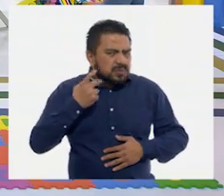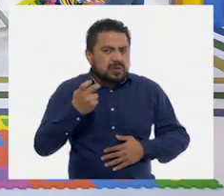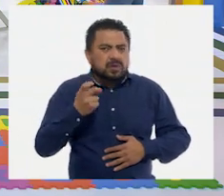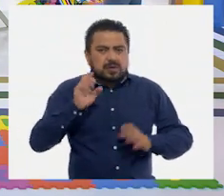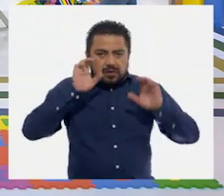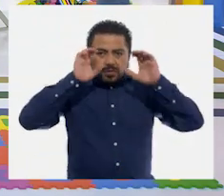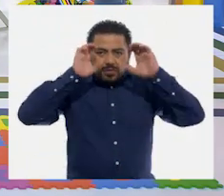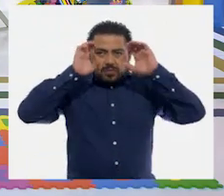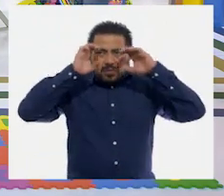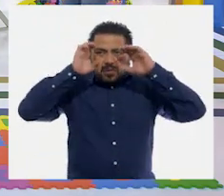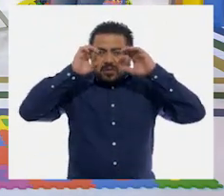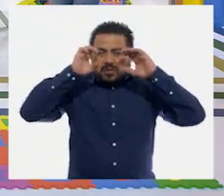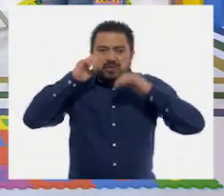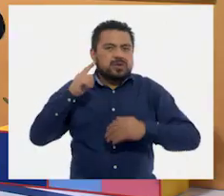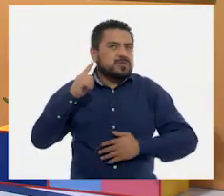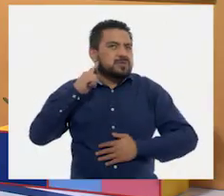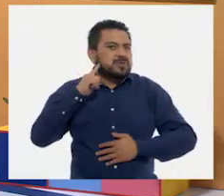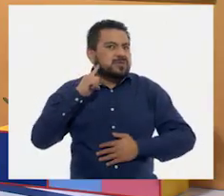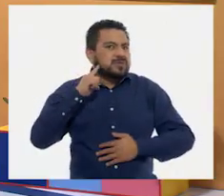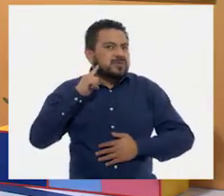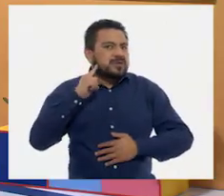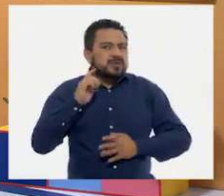El búho.